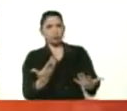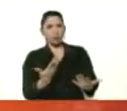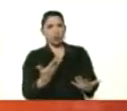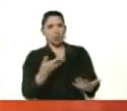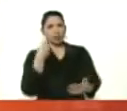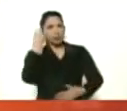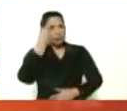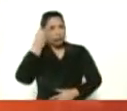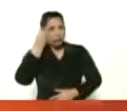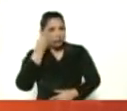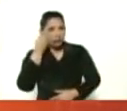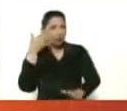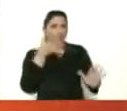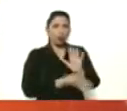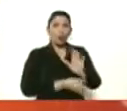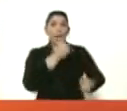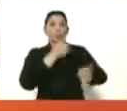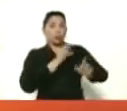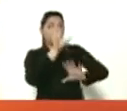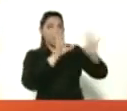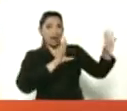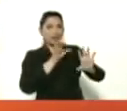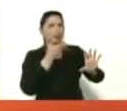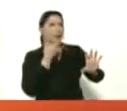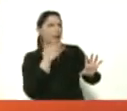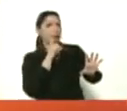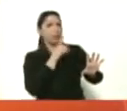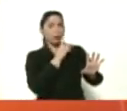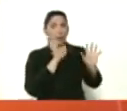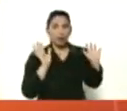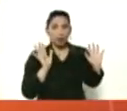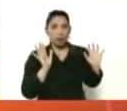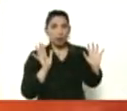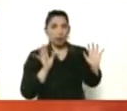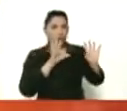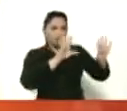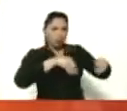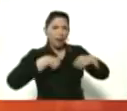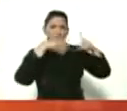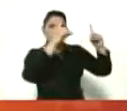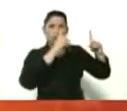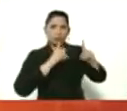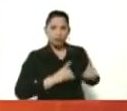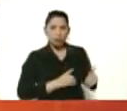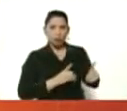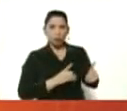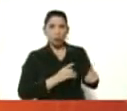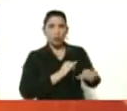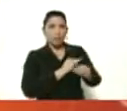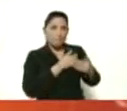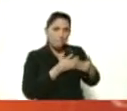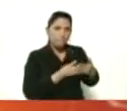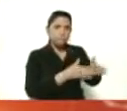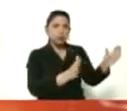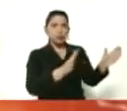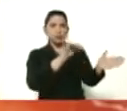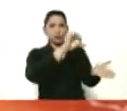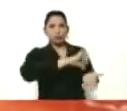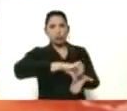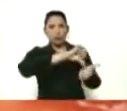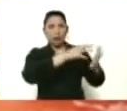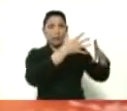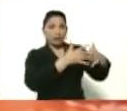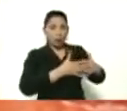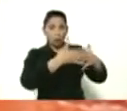relación a eso, cuando ya hay algunos países satélites, por así llamarlo, que están tomando la decisión de reabrir las ciudades, como en Estados